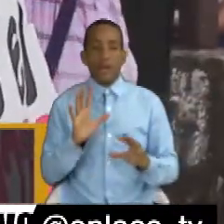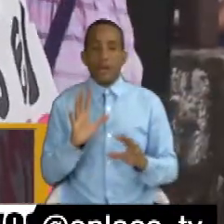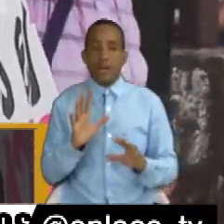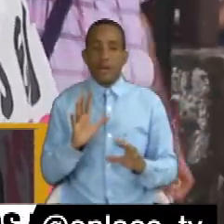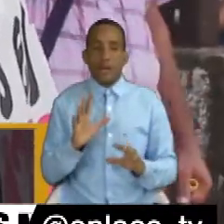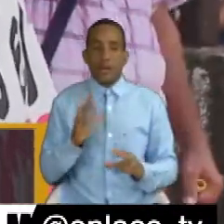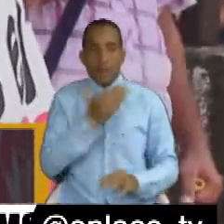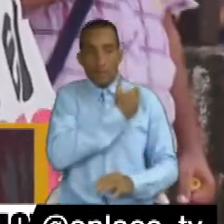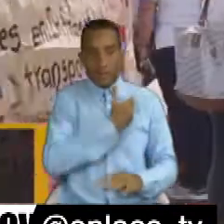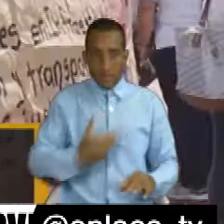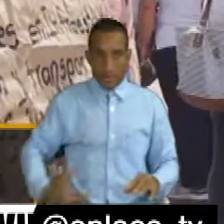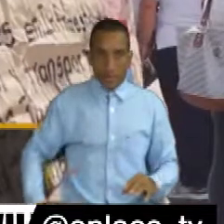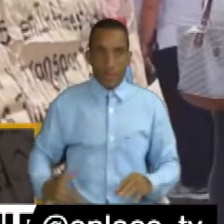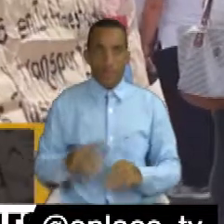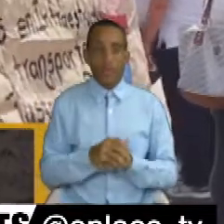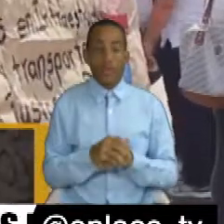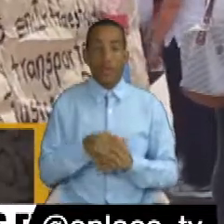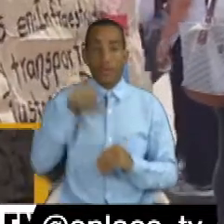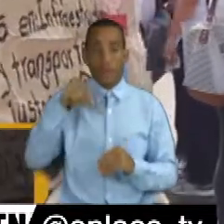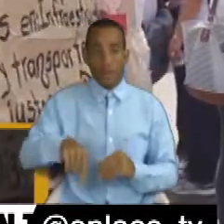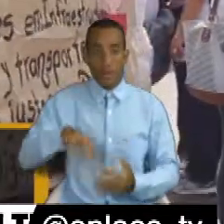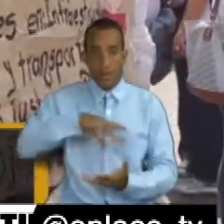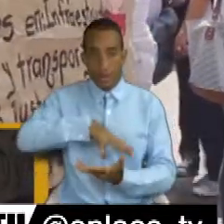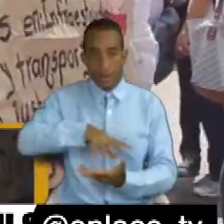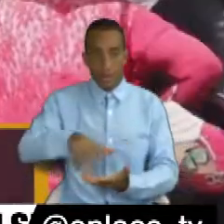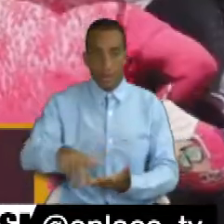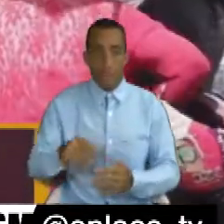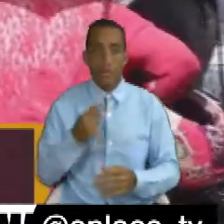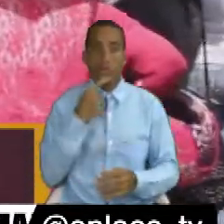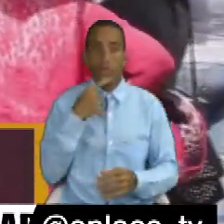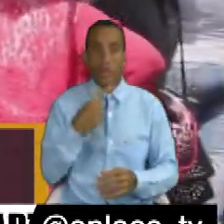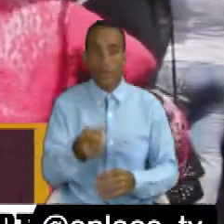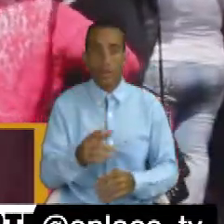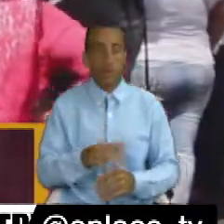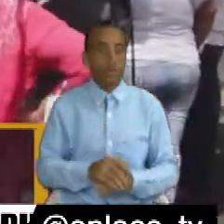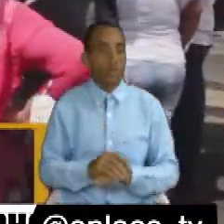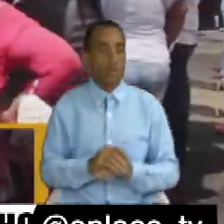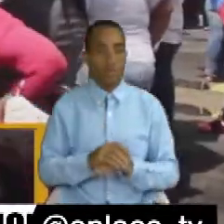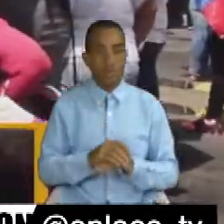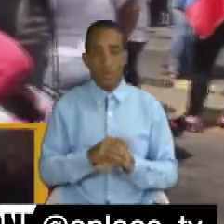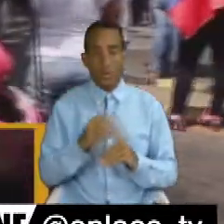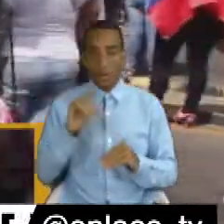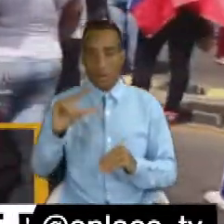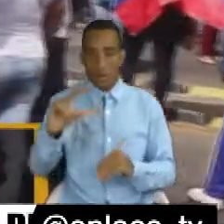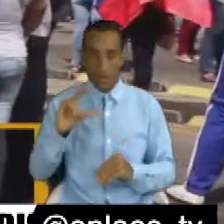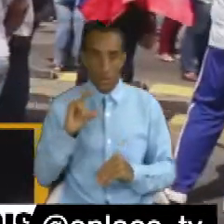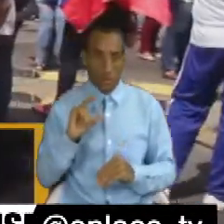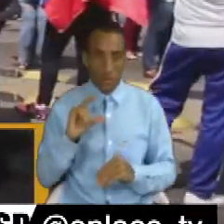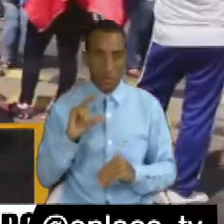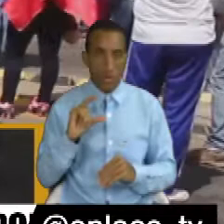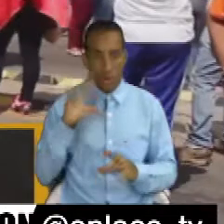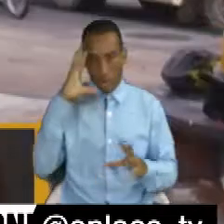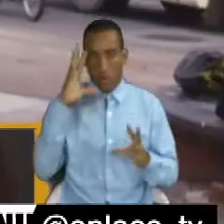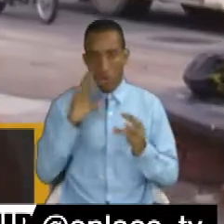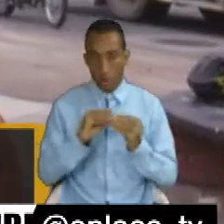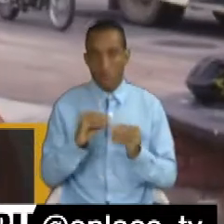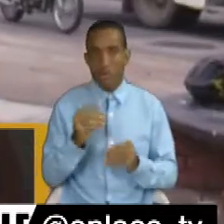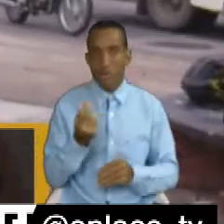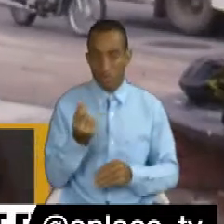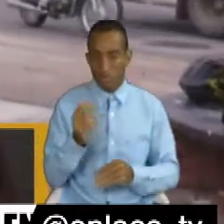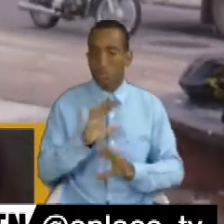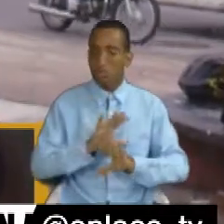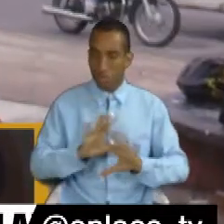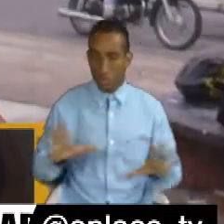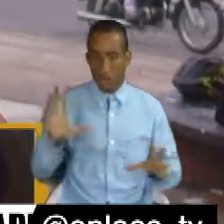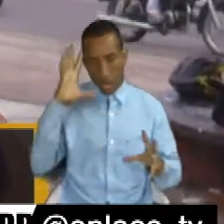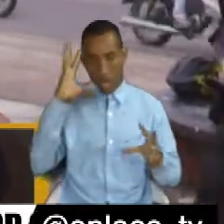del Sindicato de Educadores de Santander en Barranca Bermeja, quien confirmó que en materia de ajuste salarial el acuerdo está dado. A los estatales se logró un